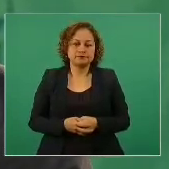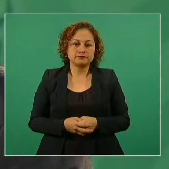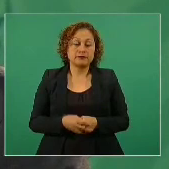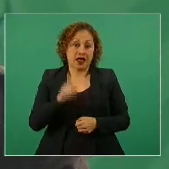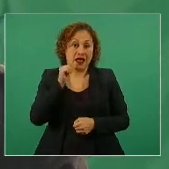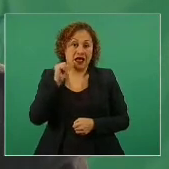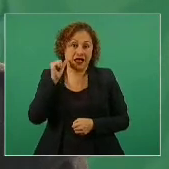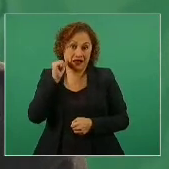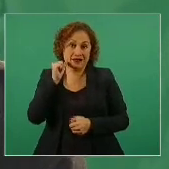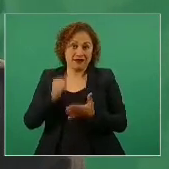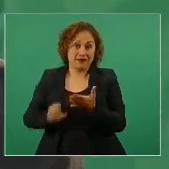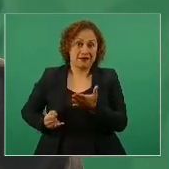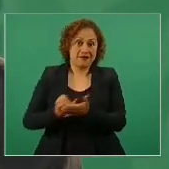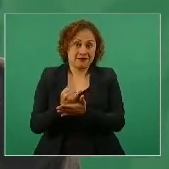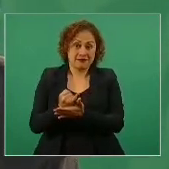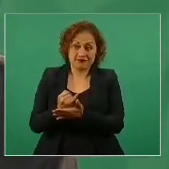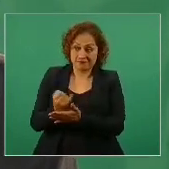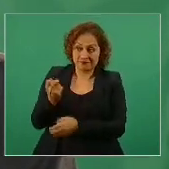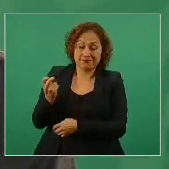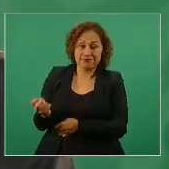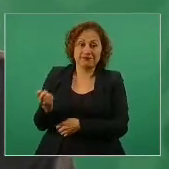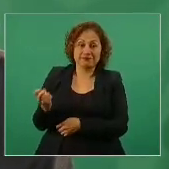como el de ayer,